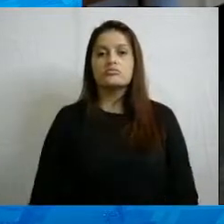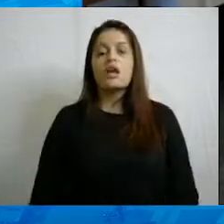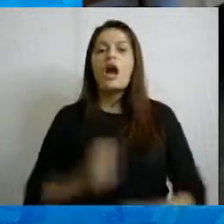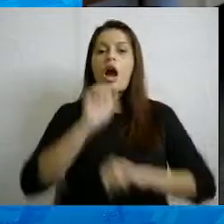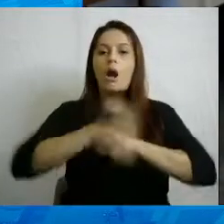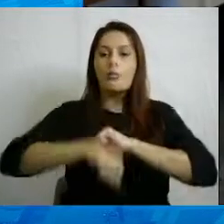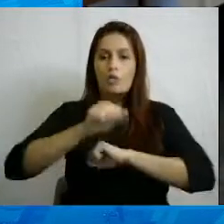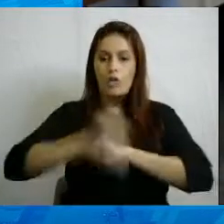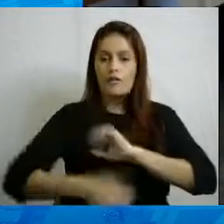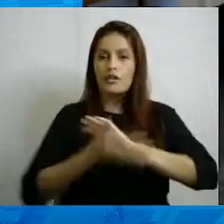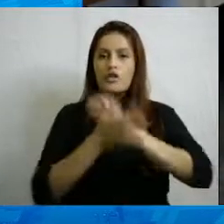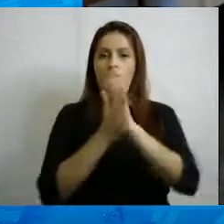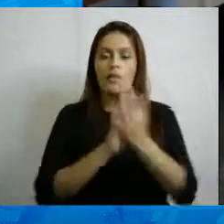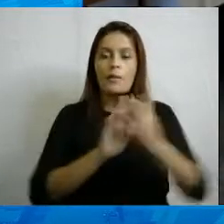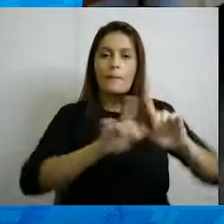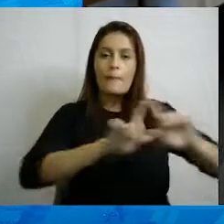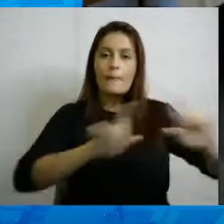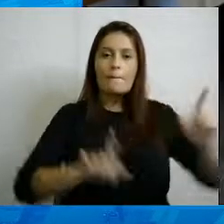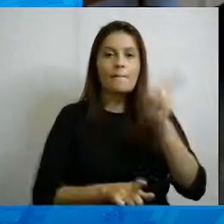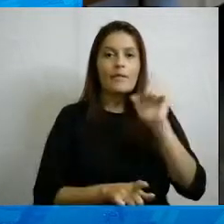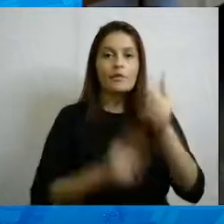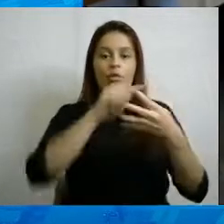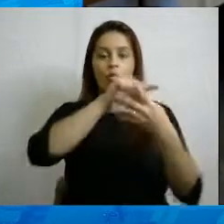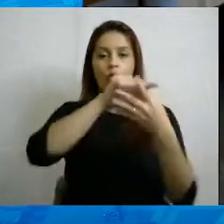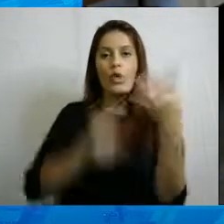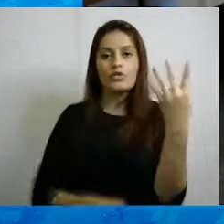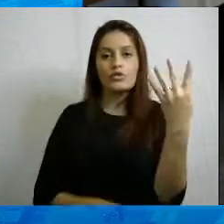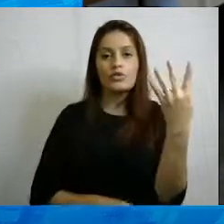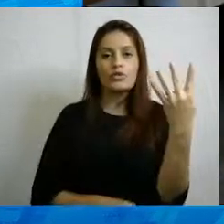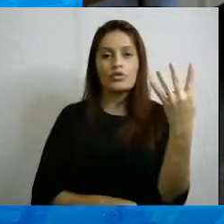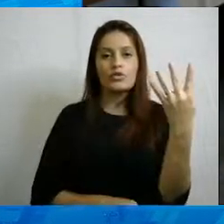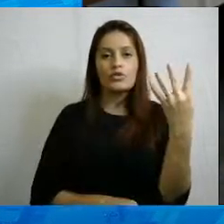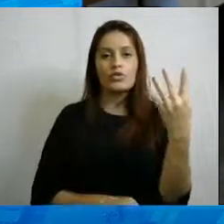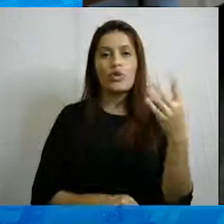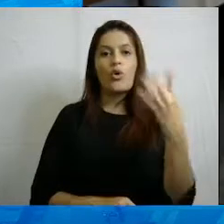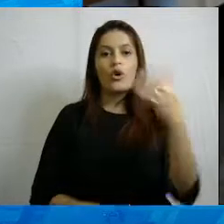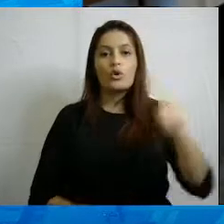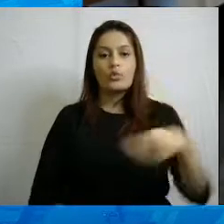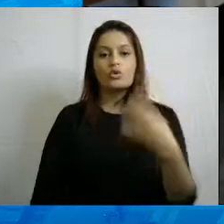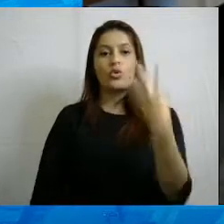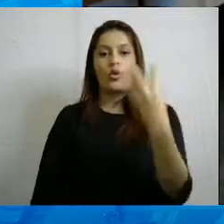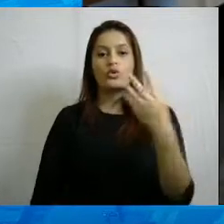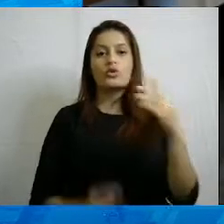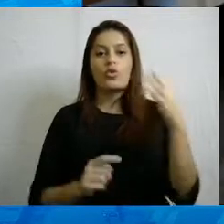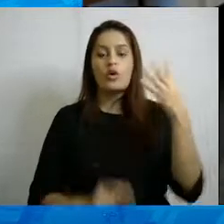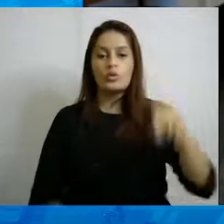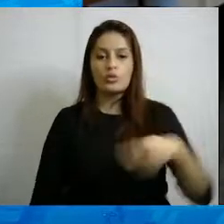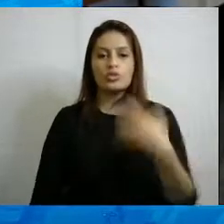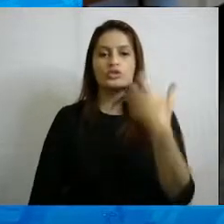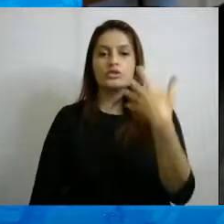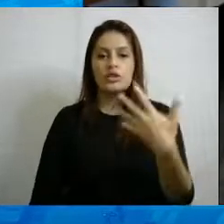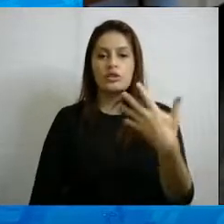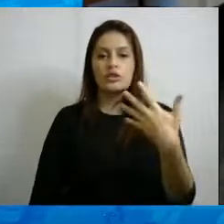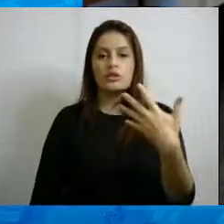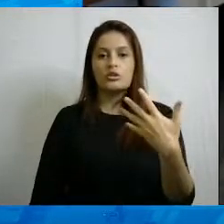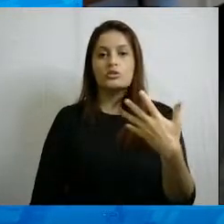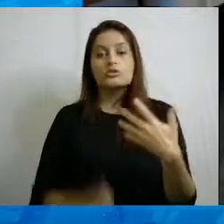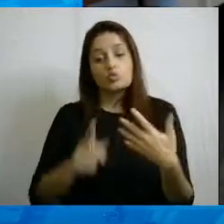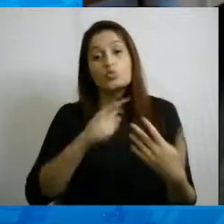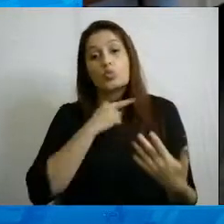aprobaron las patentes, la 4.4 y la 4.5. Así que si podemos pasar a votación.